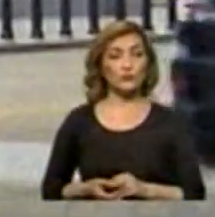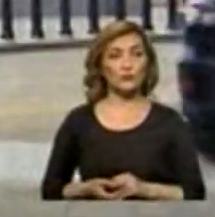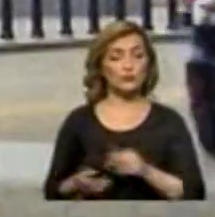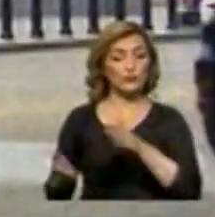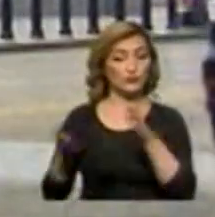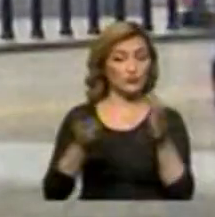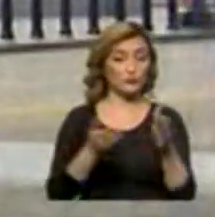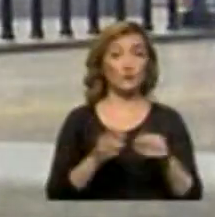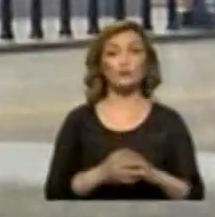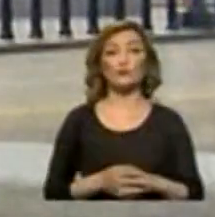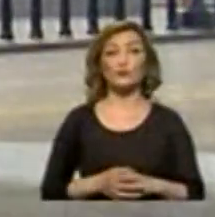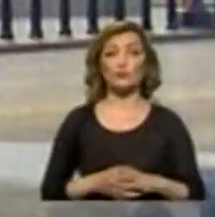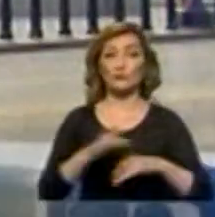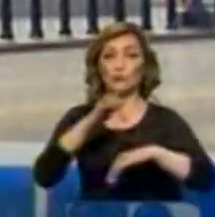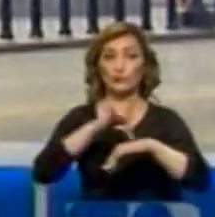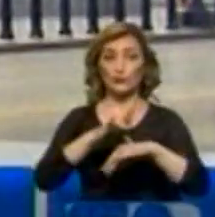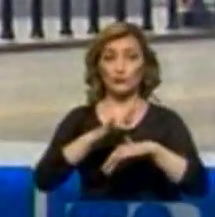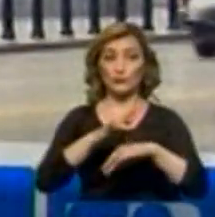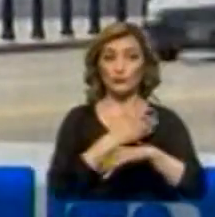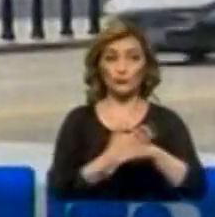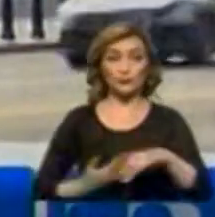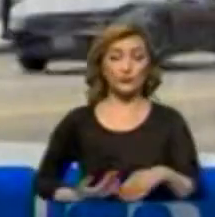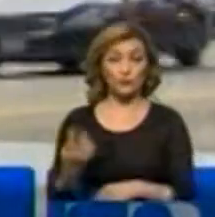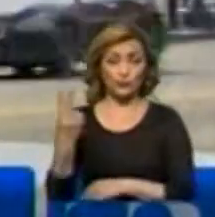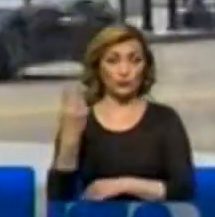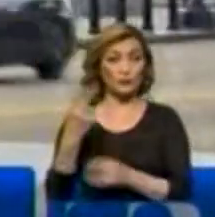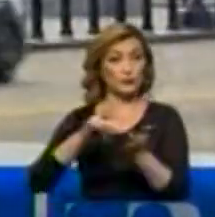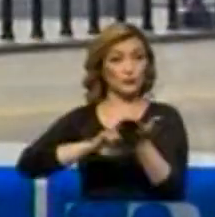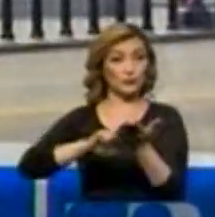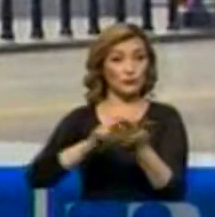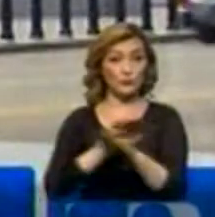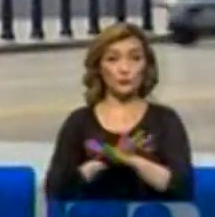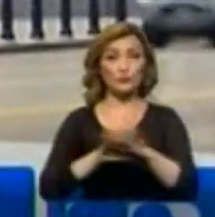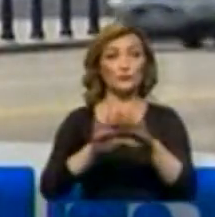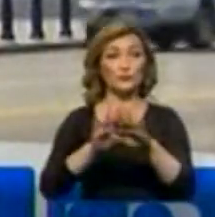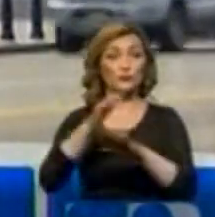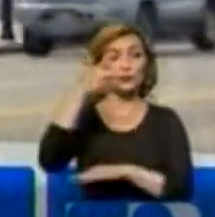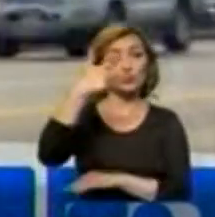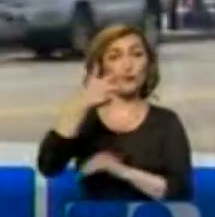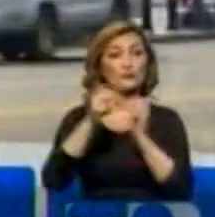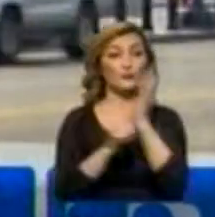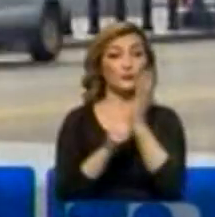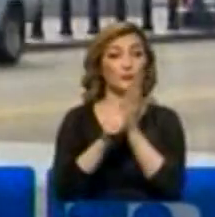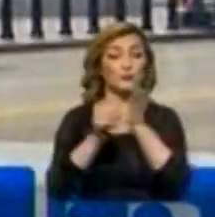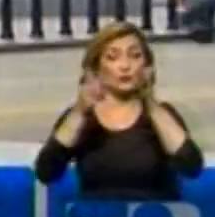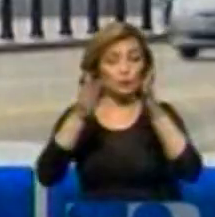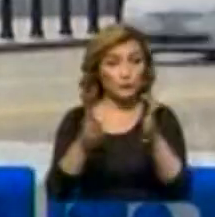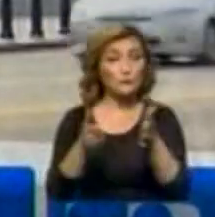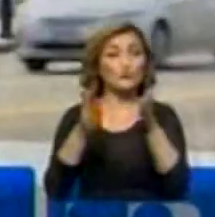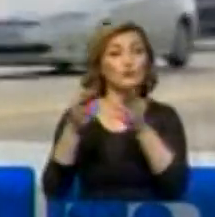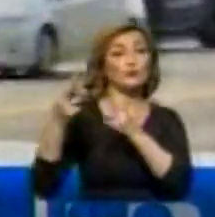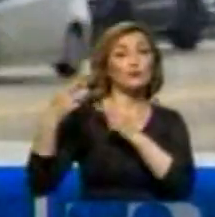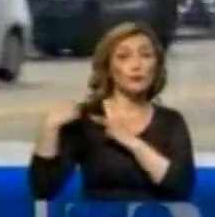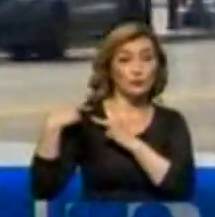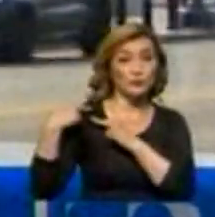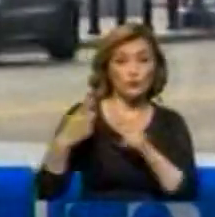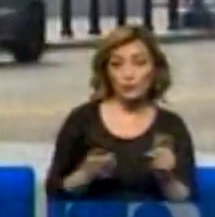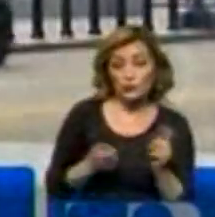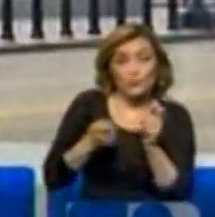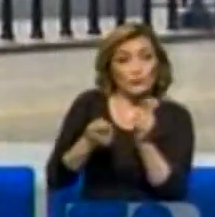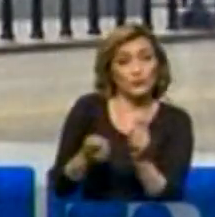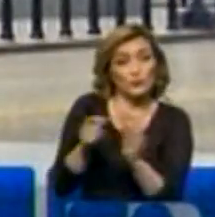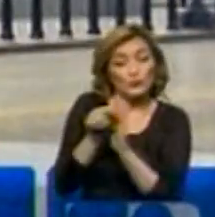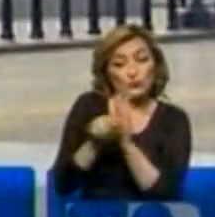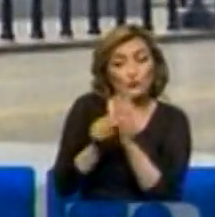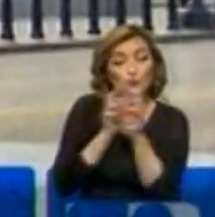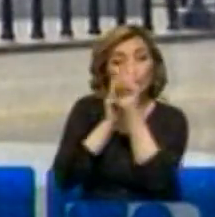Y una vez que concluya la cita presidencial, serán aproximadamente 3 ministros los que se encarguen de entregar los detalles